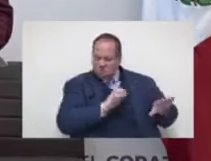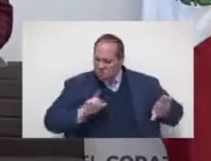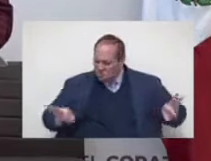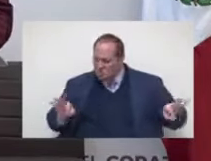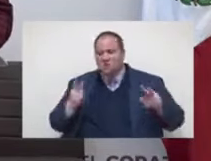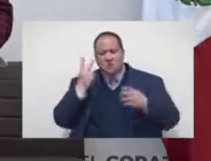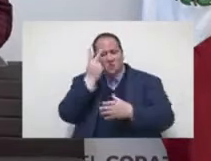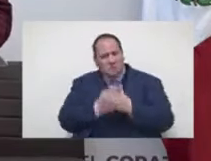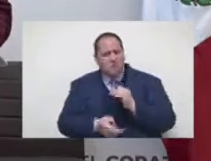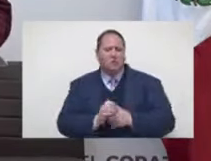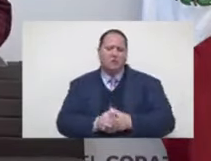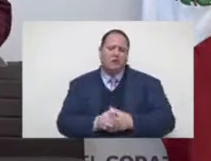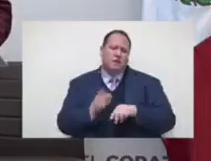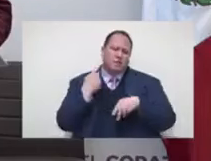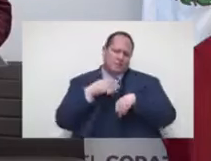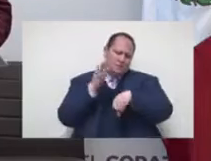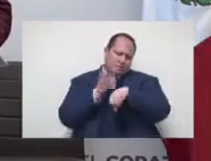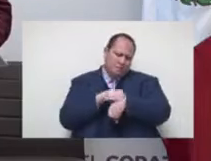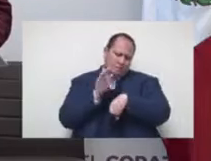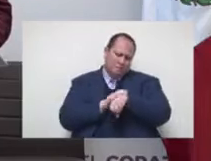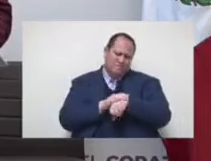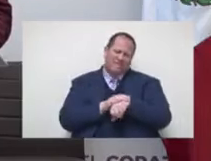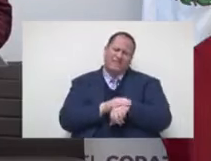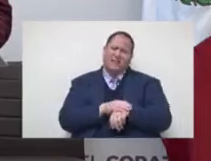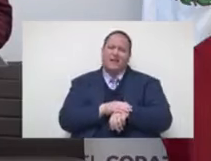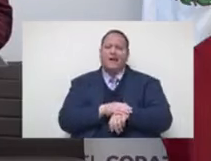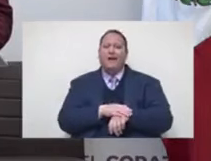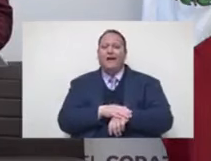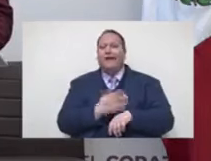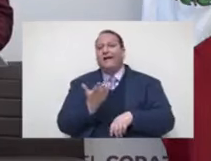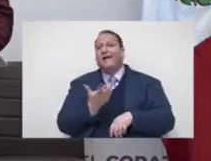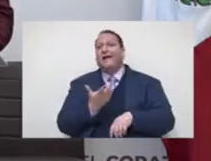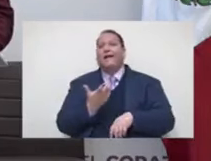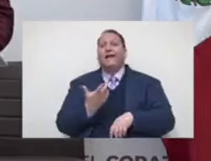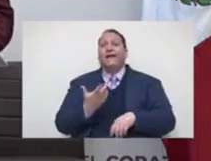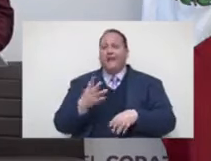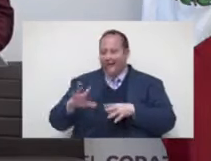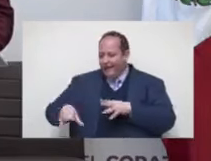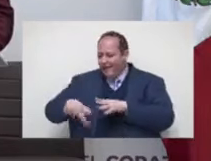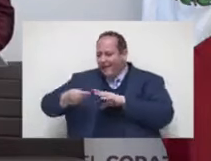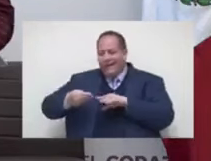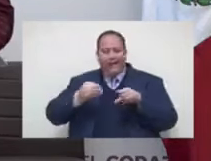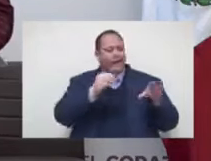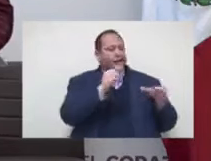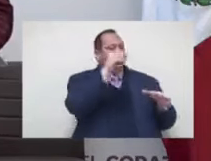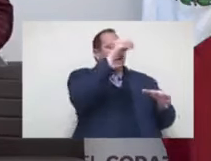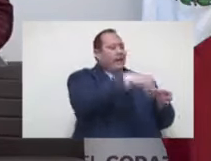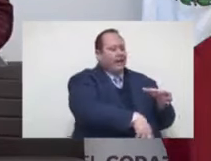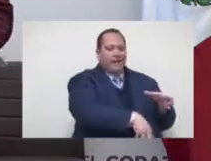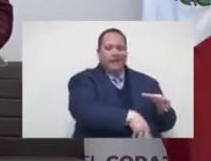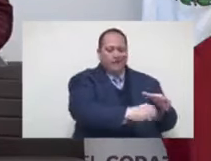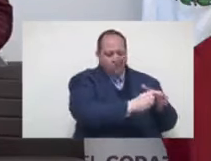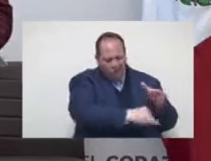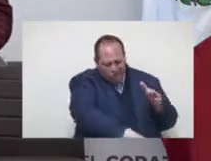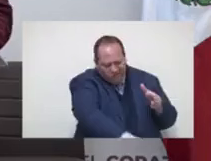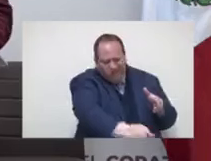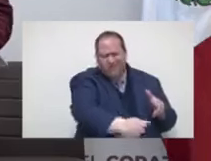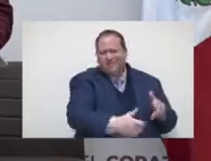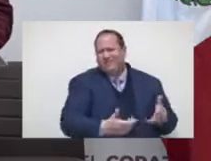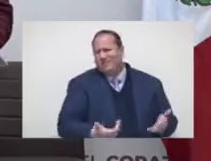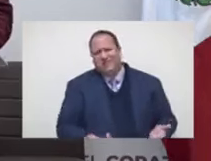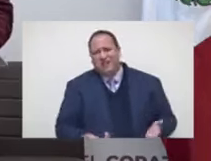que evite, por favor, depositar wipes a sus descargas, que se vayan por los inodoros. Eso